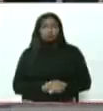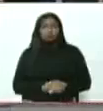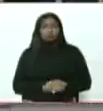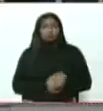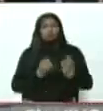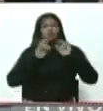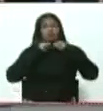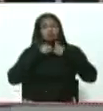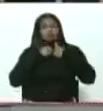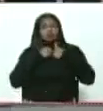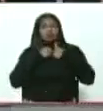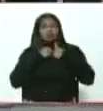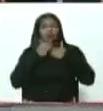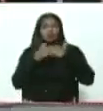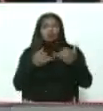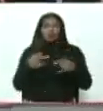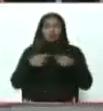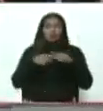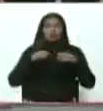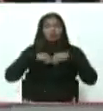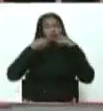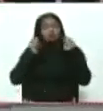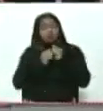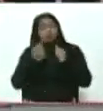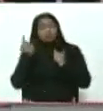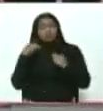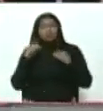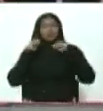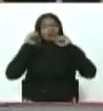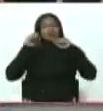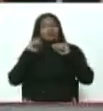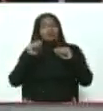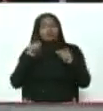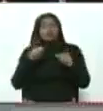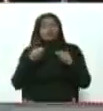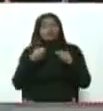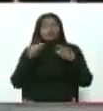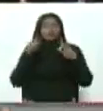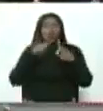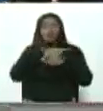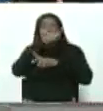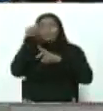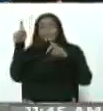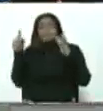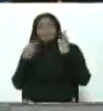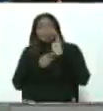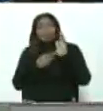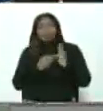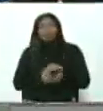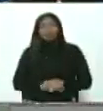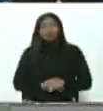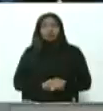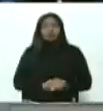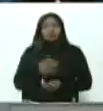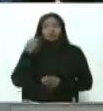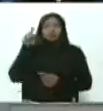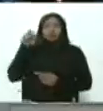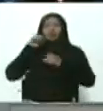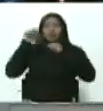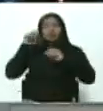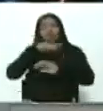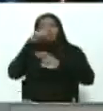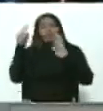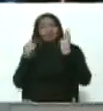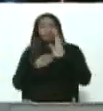Aristóbulo Ituri. Por Aristóbulo, Anzoátegui debe ganar de punta a punta. Luis José debe ganar de punta a punta.